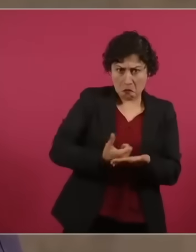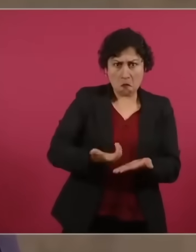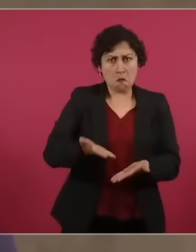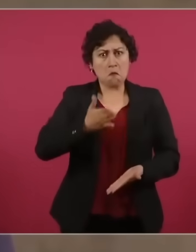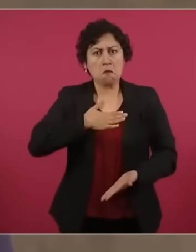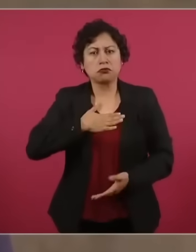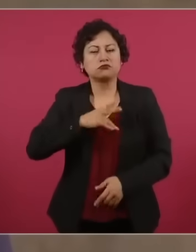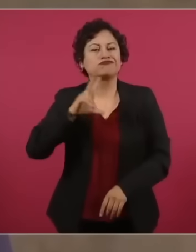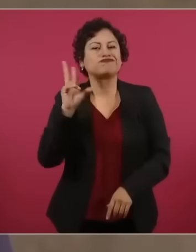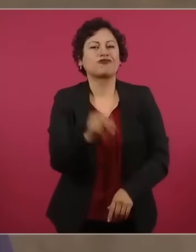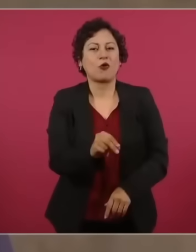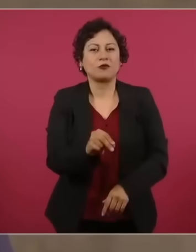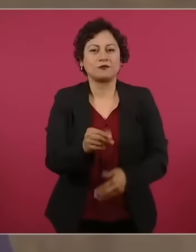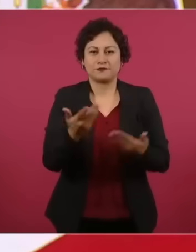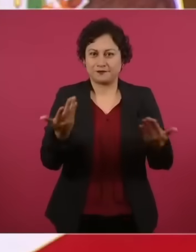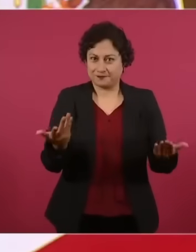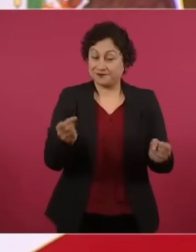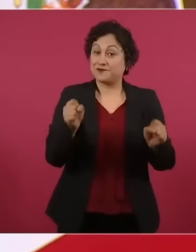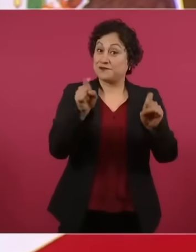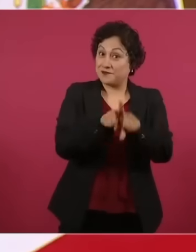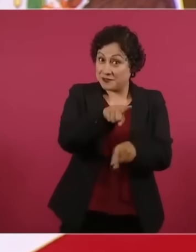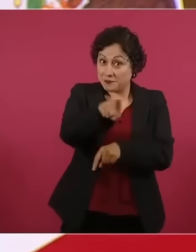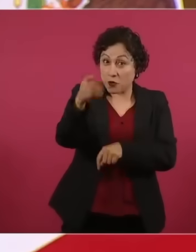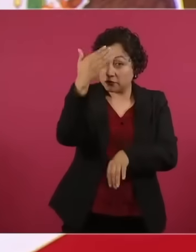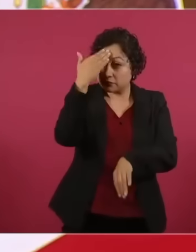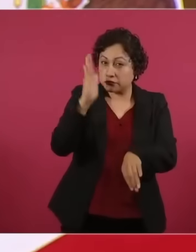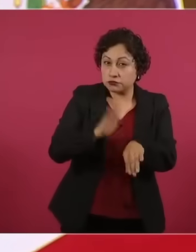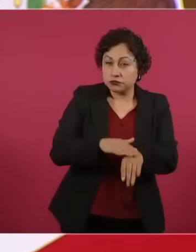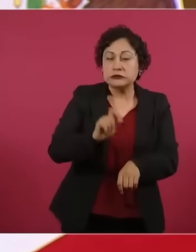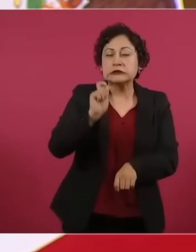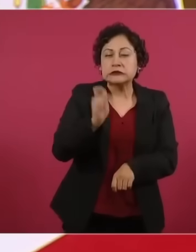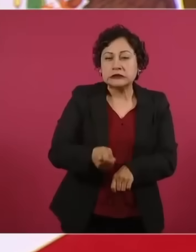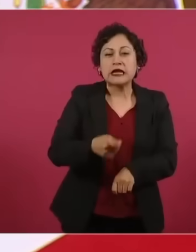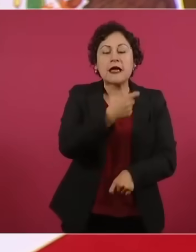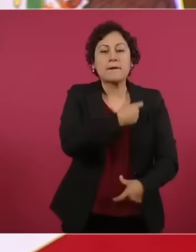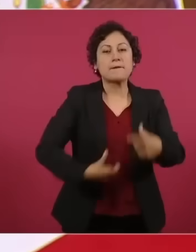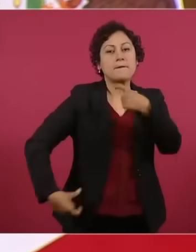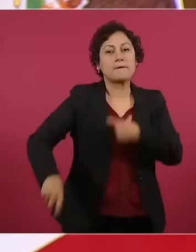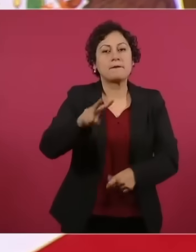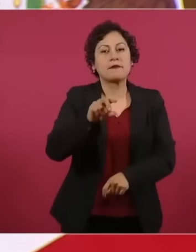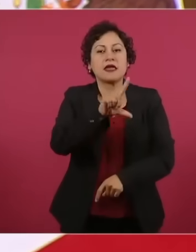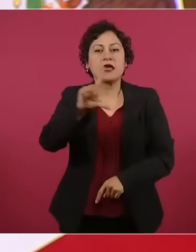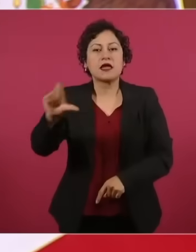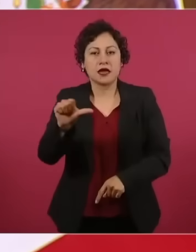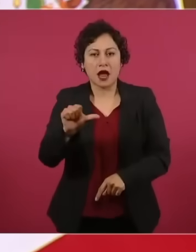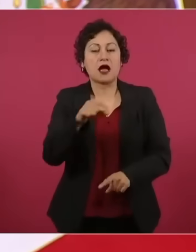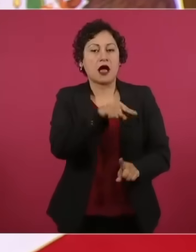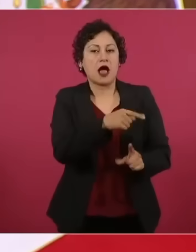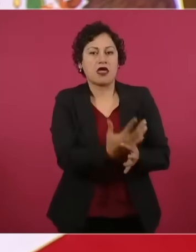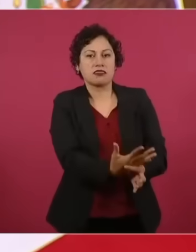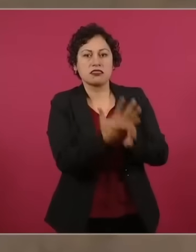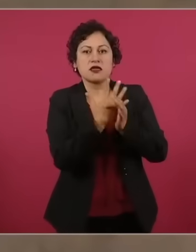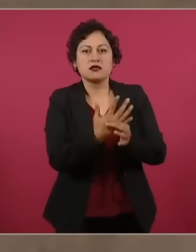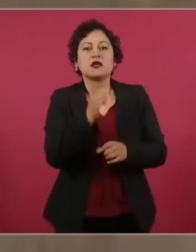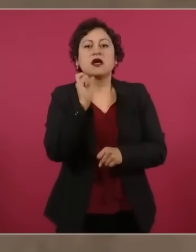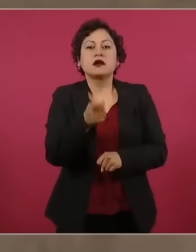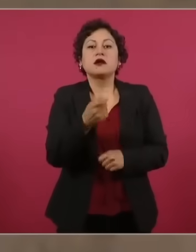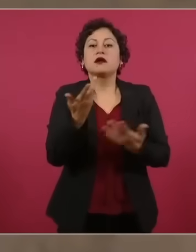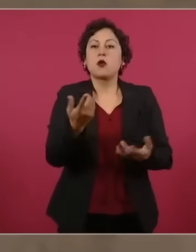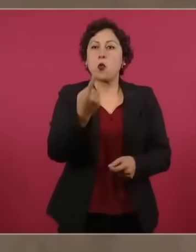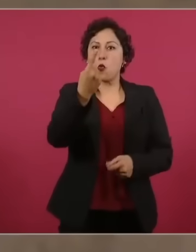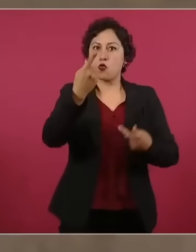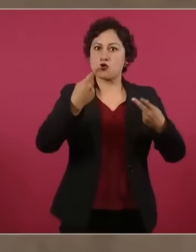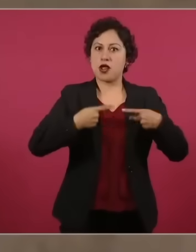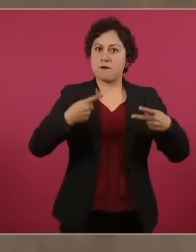Escuchamos que el claridoso de Villa opinaba que el país debía ser gobernado por alguien que